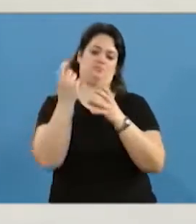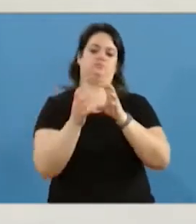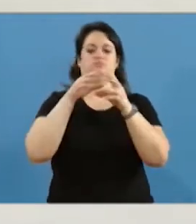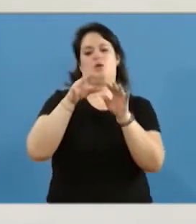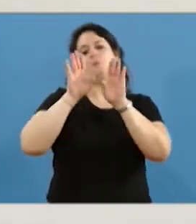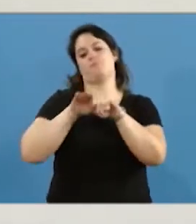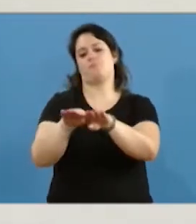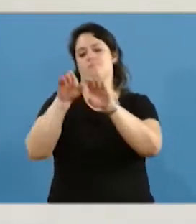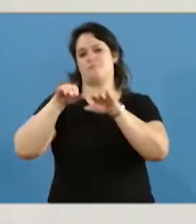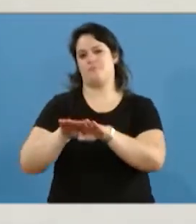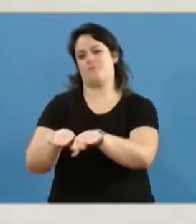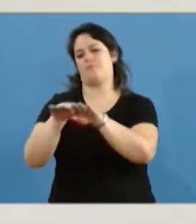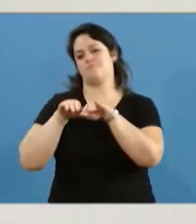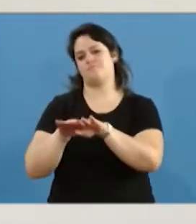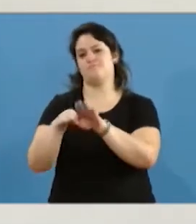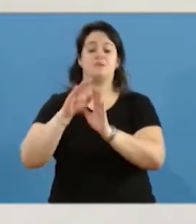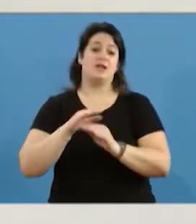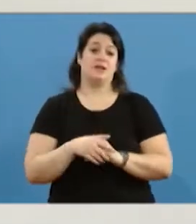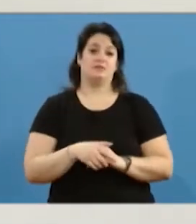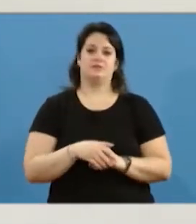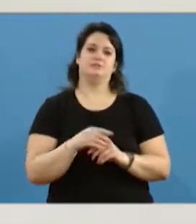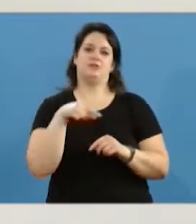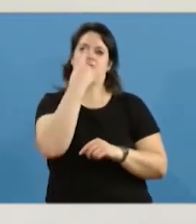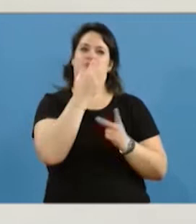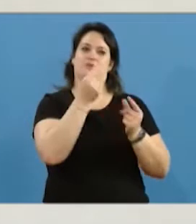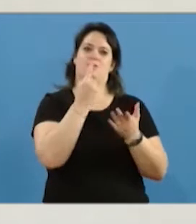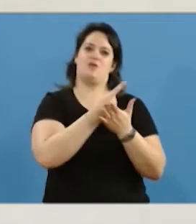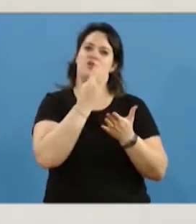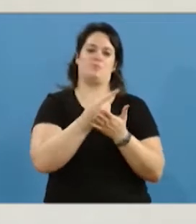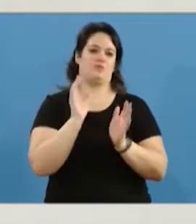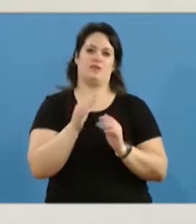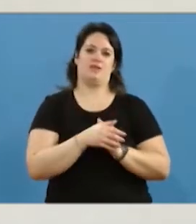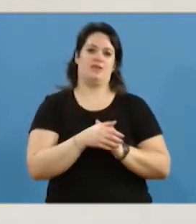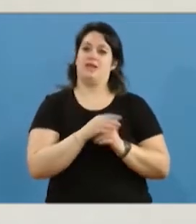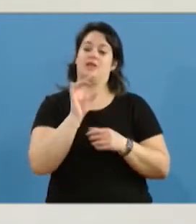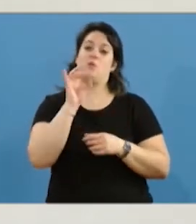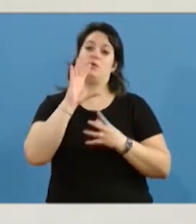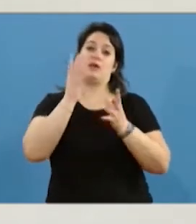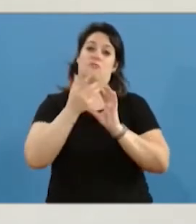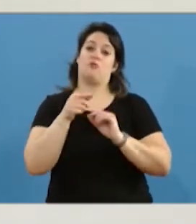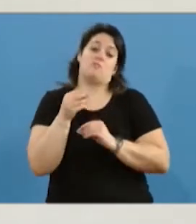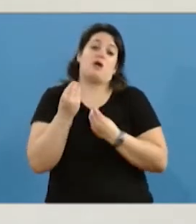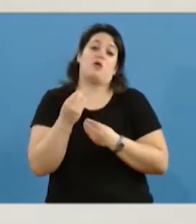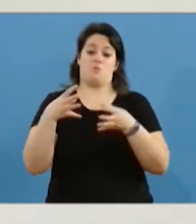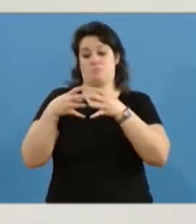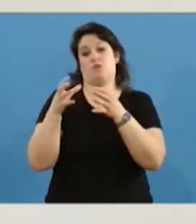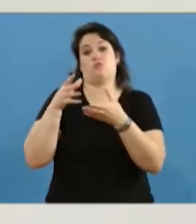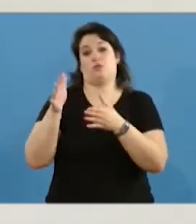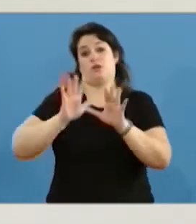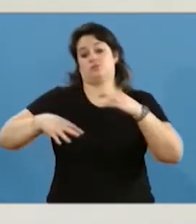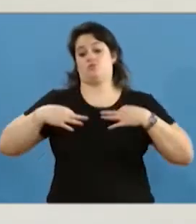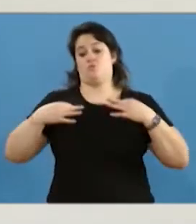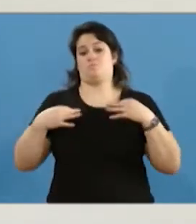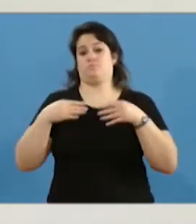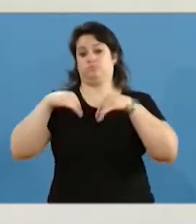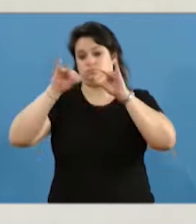daba puntadas, me decía que no podía comprar la otra y que no había más remedio que conformarse con esta. Lo